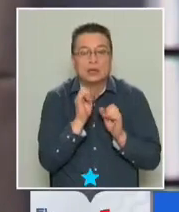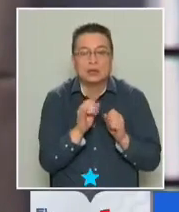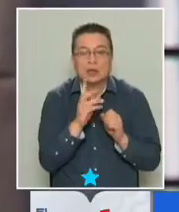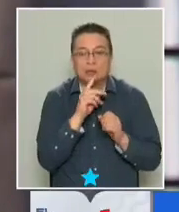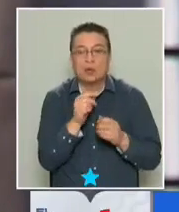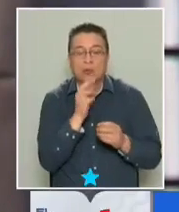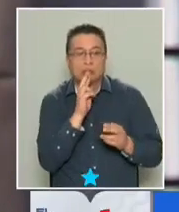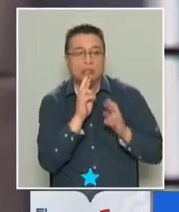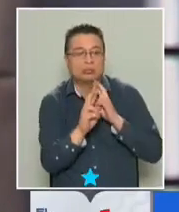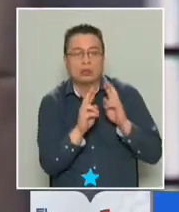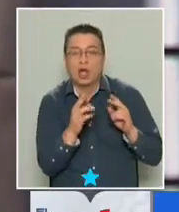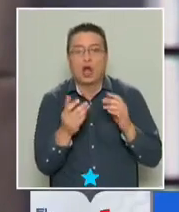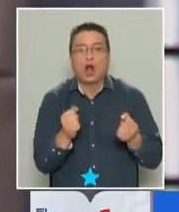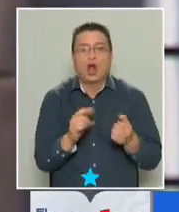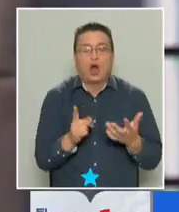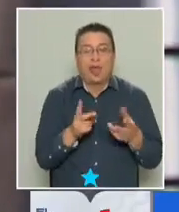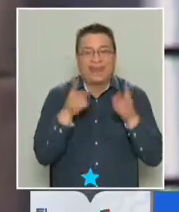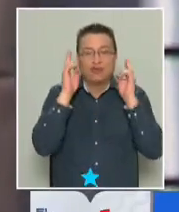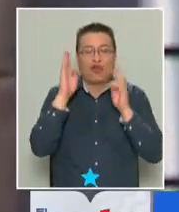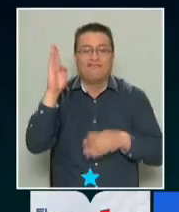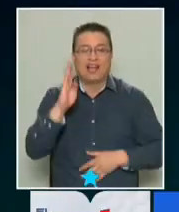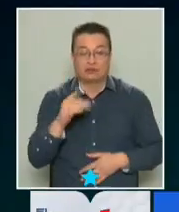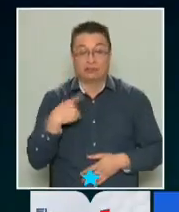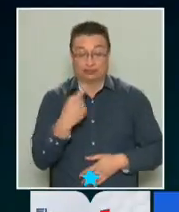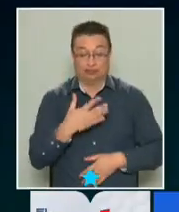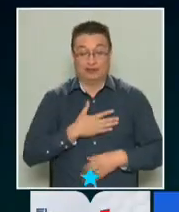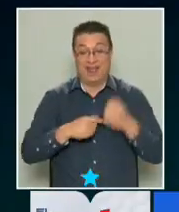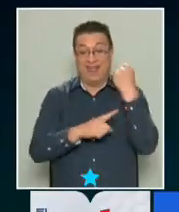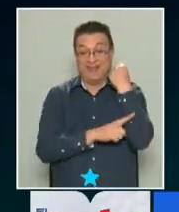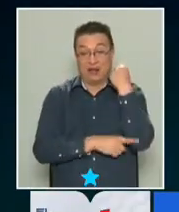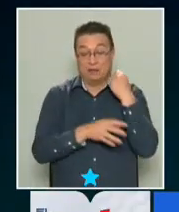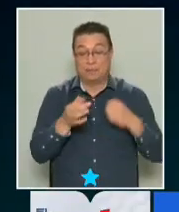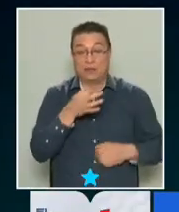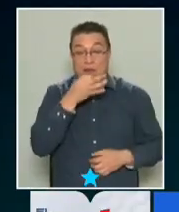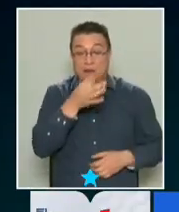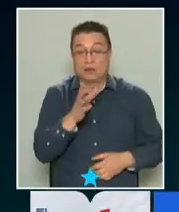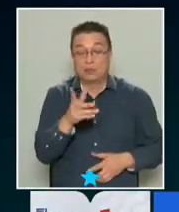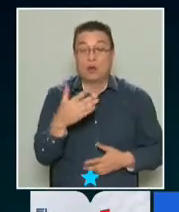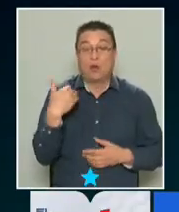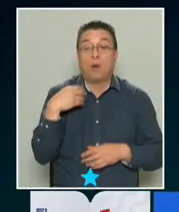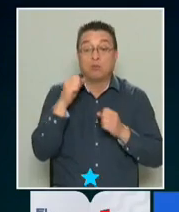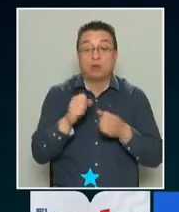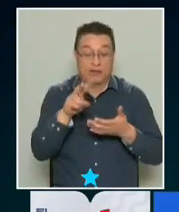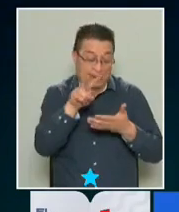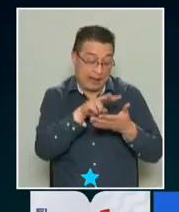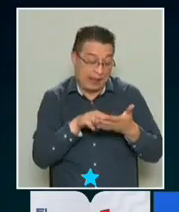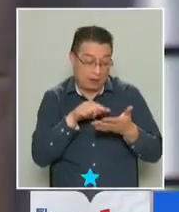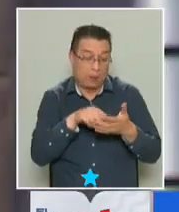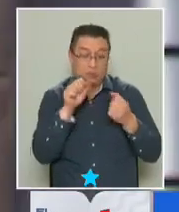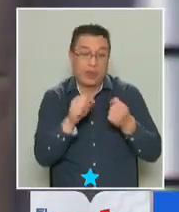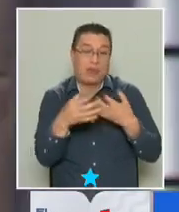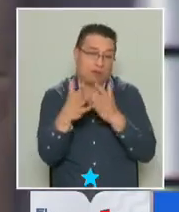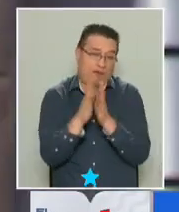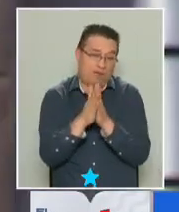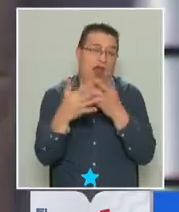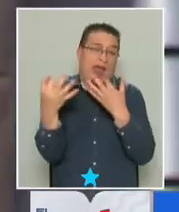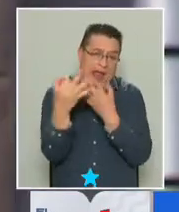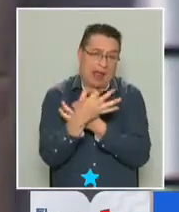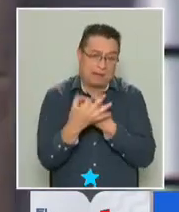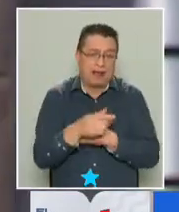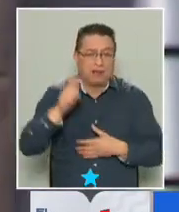al recurso porque lo derecho básico no pasa nosotros lo que alguien dice tomás o me puedes explicar y